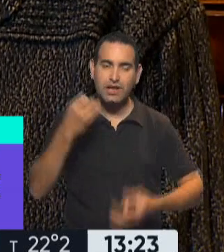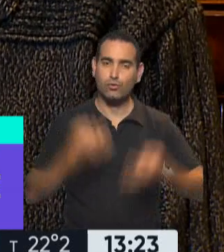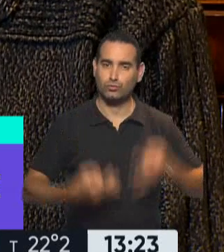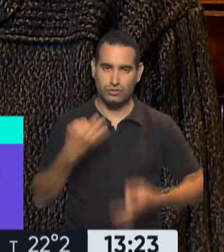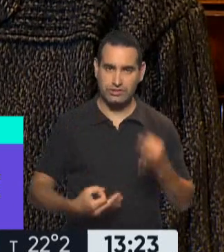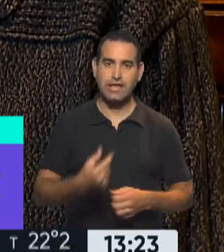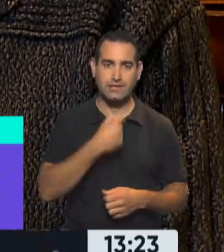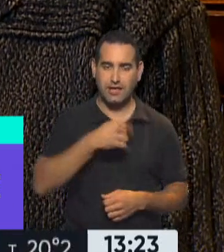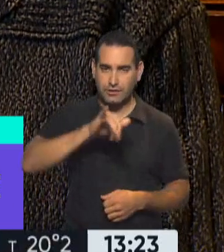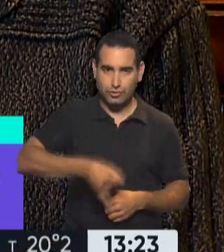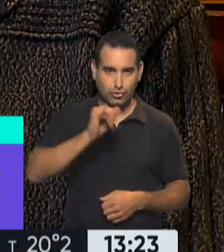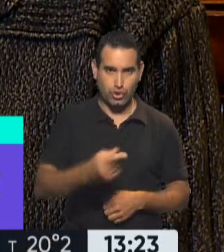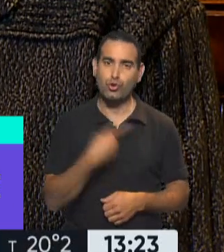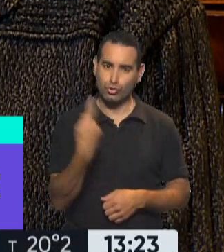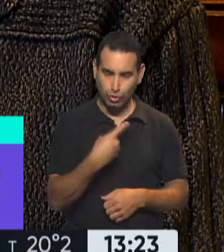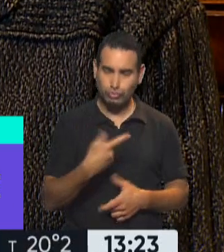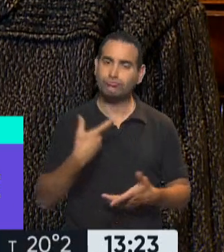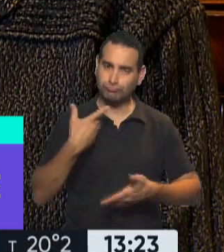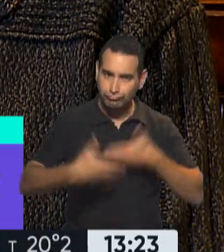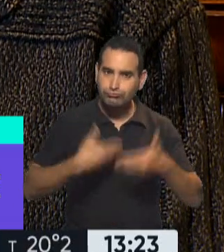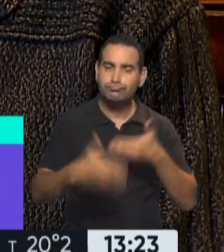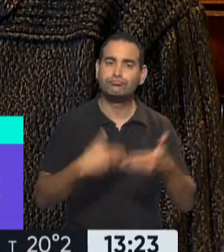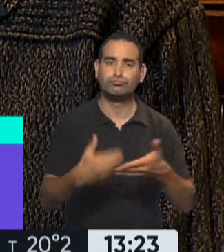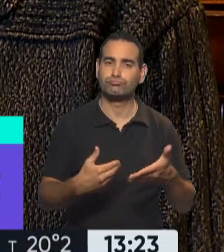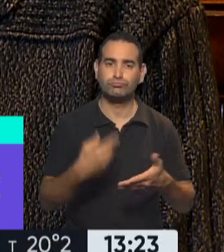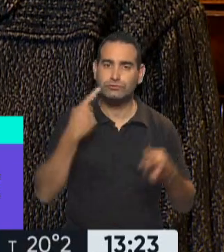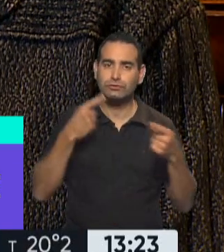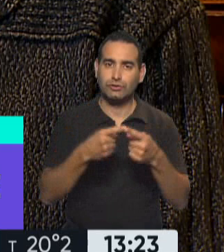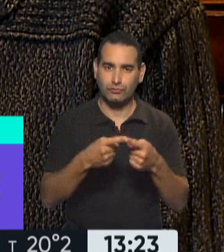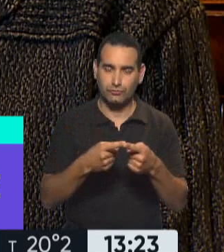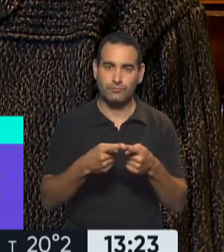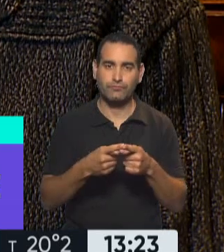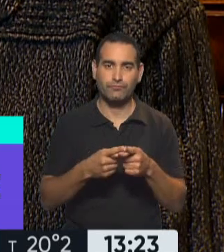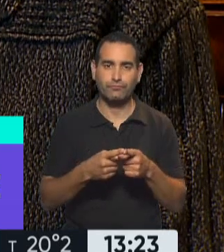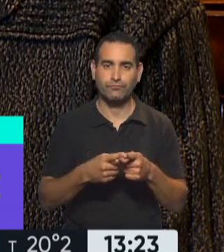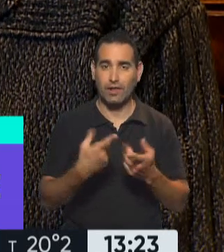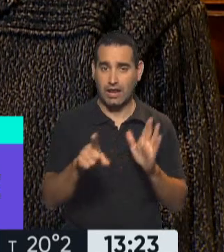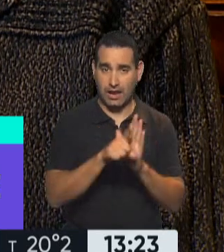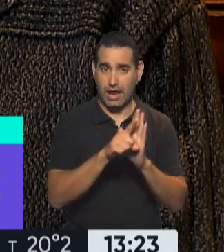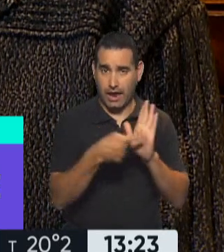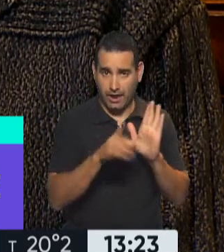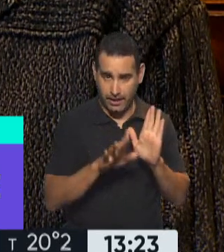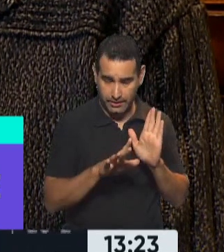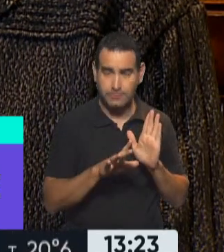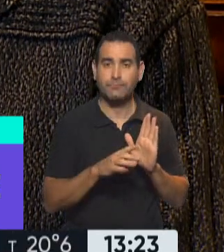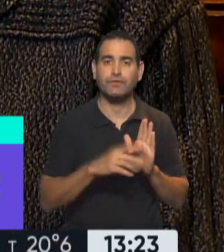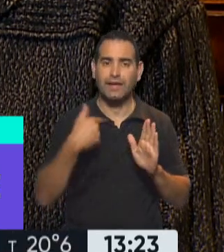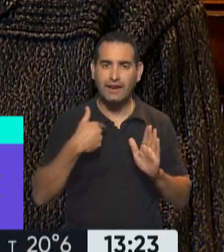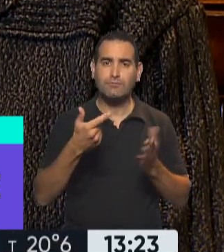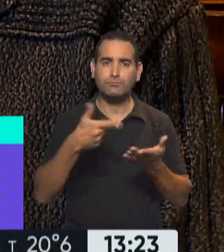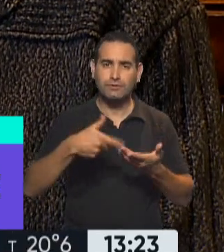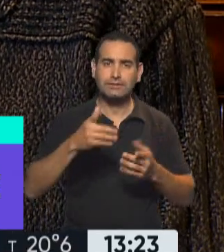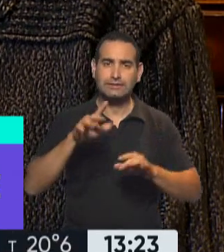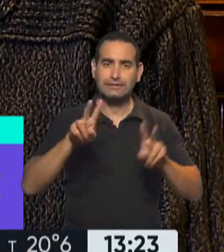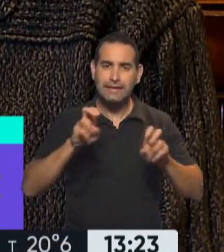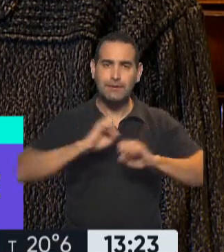nosotros vamos a hacer los pasos que nos indican en la legalidad y dar transparencia a esto